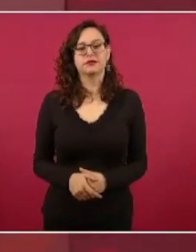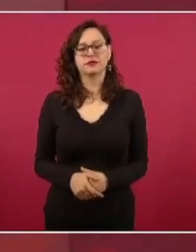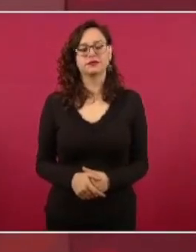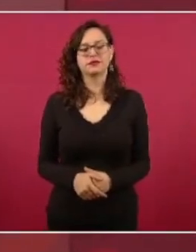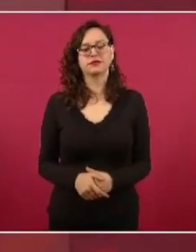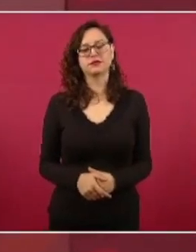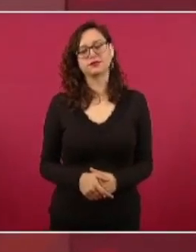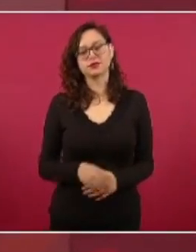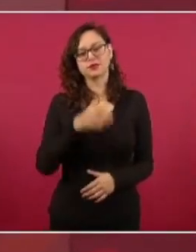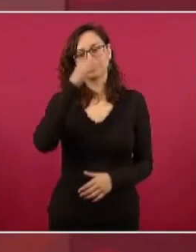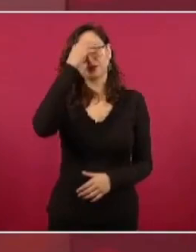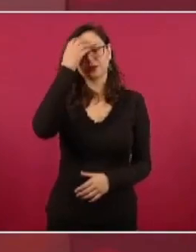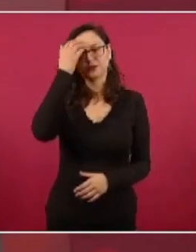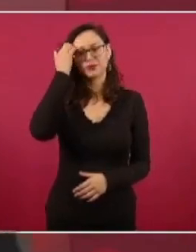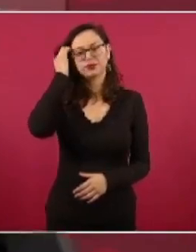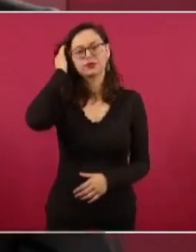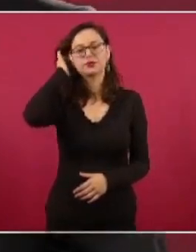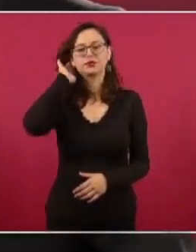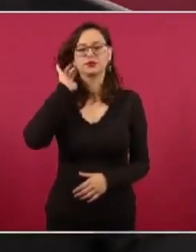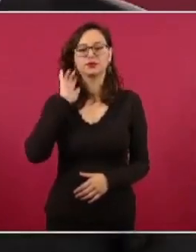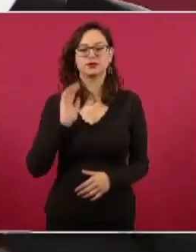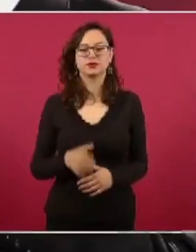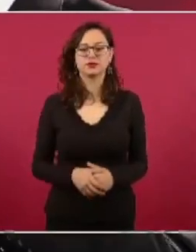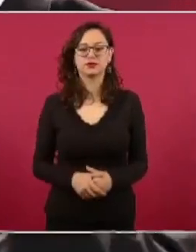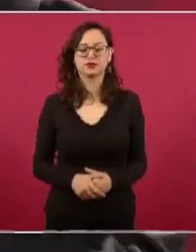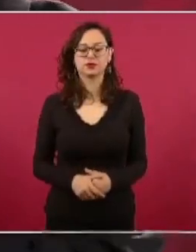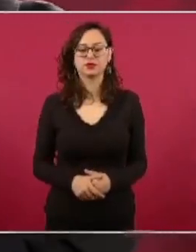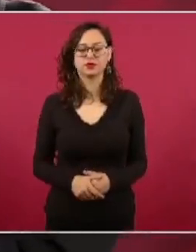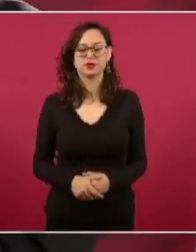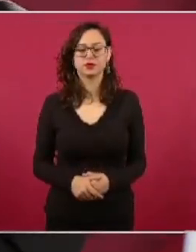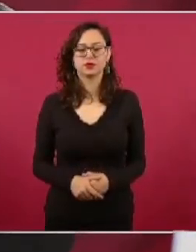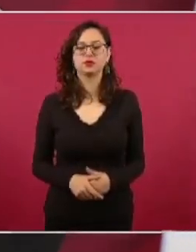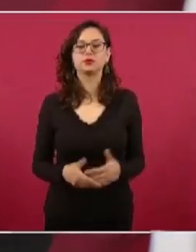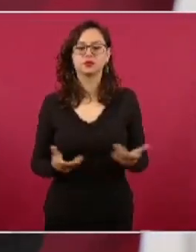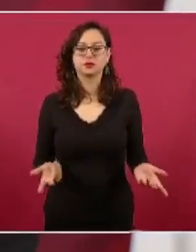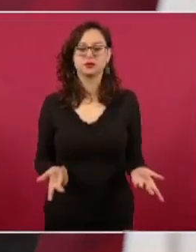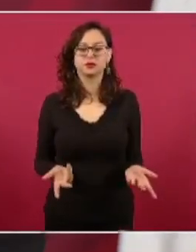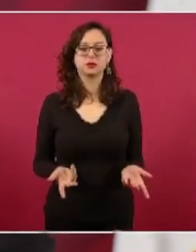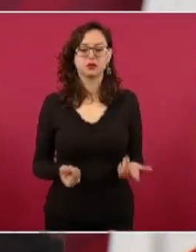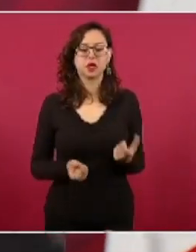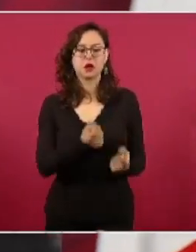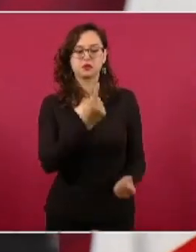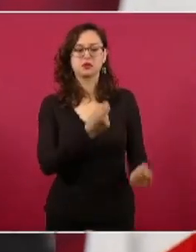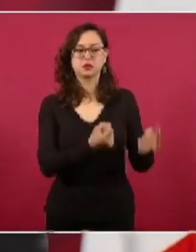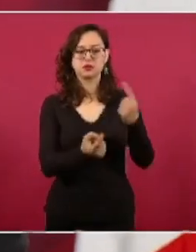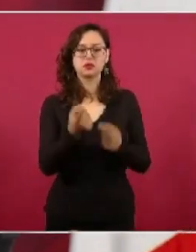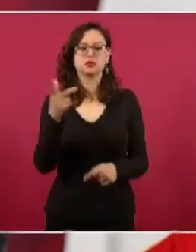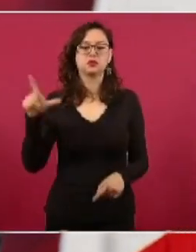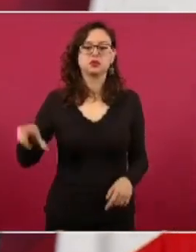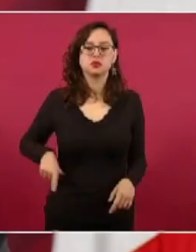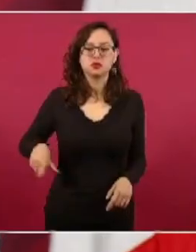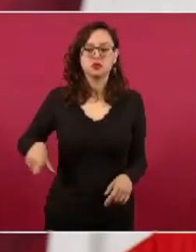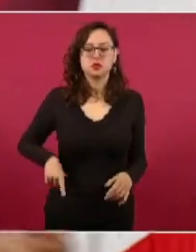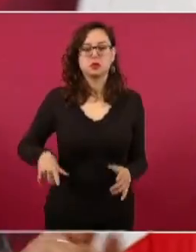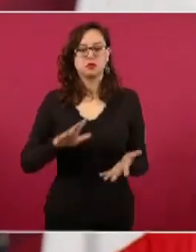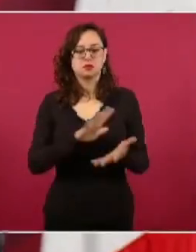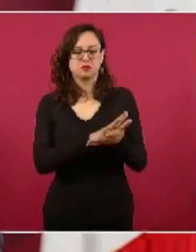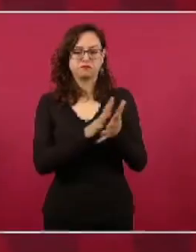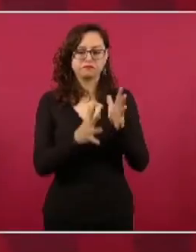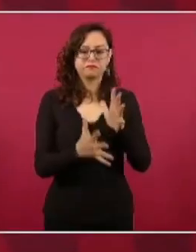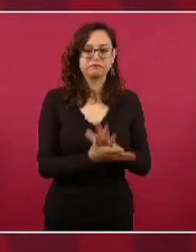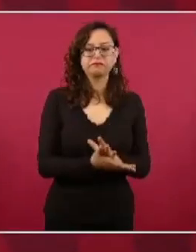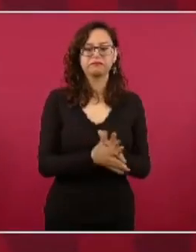más conservadores, que unos vinculados al gobierno de manera directa y